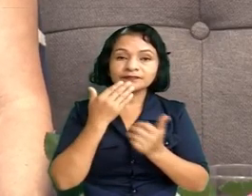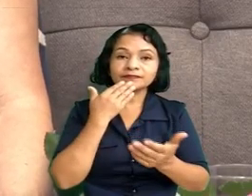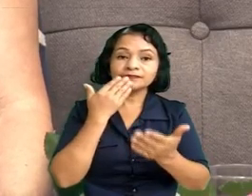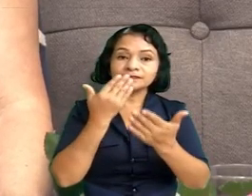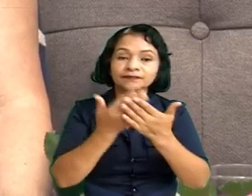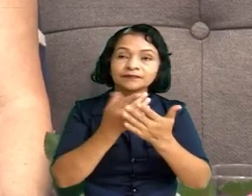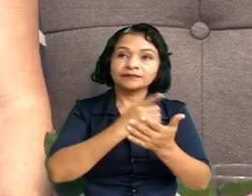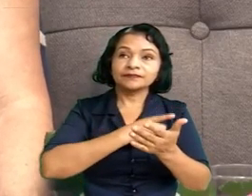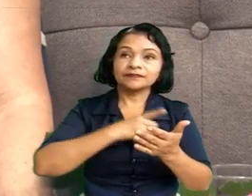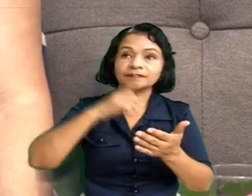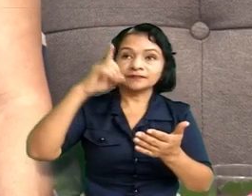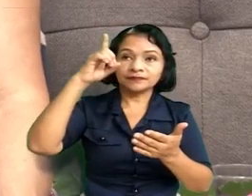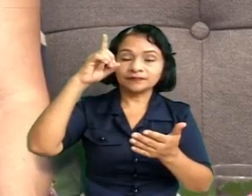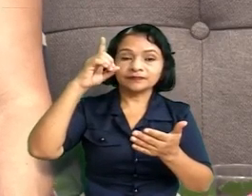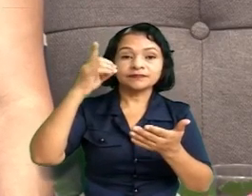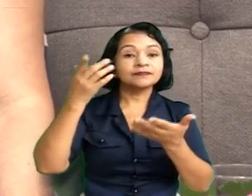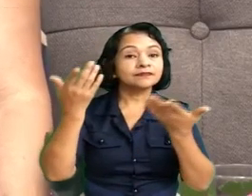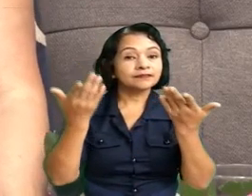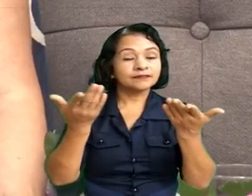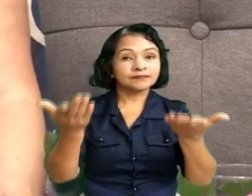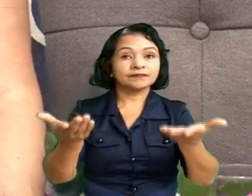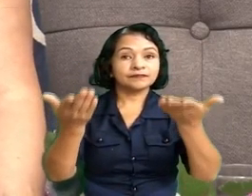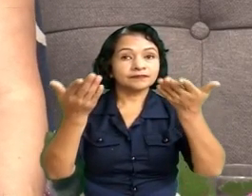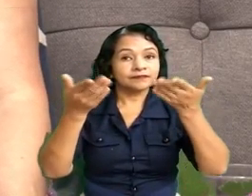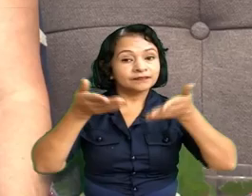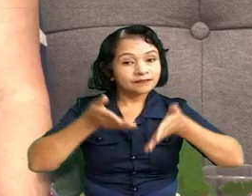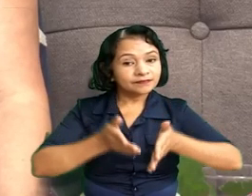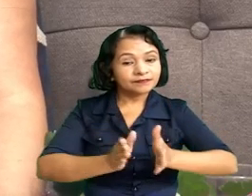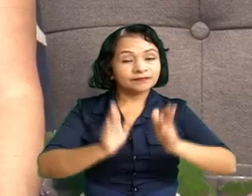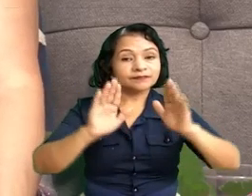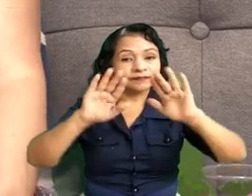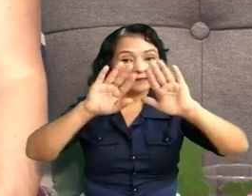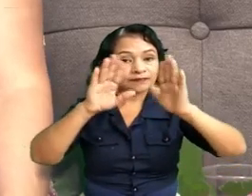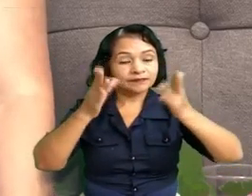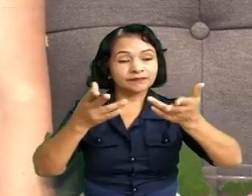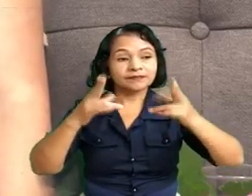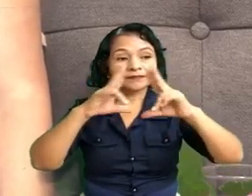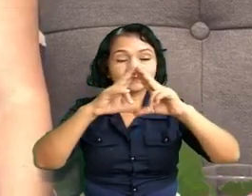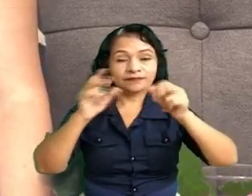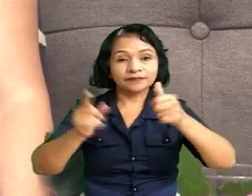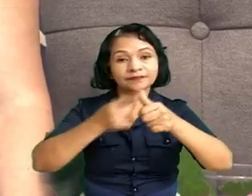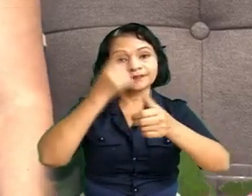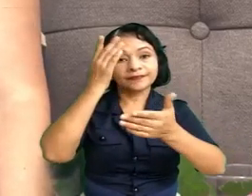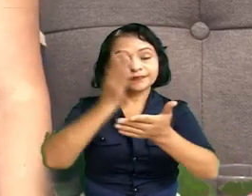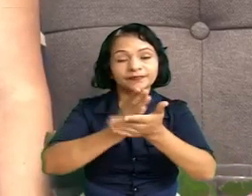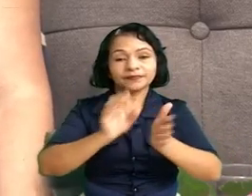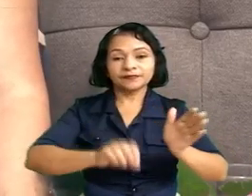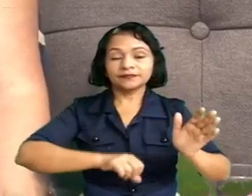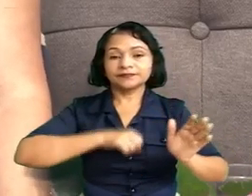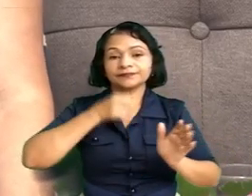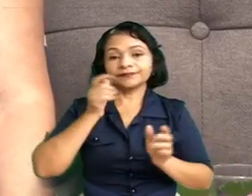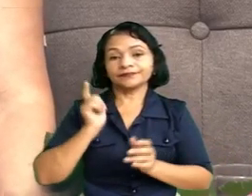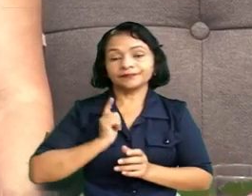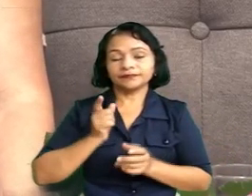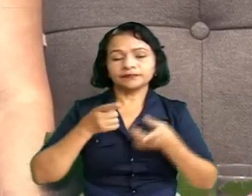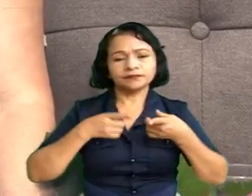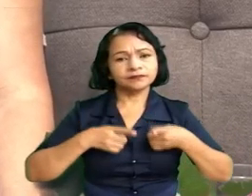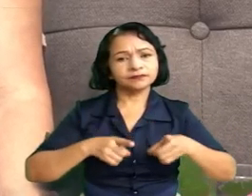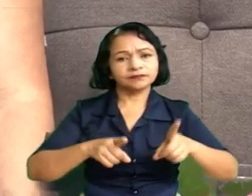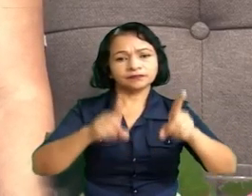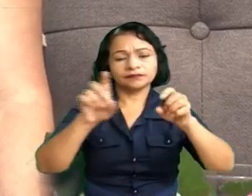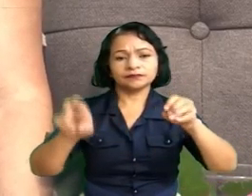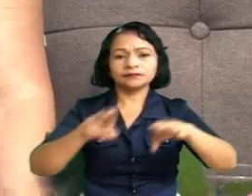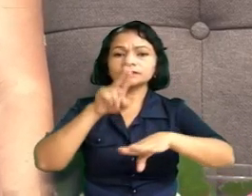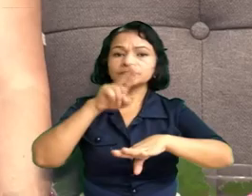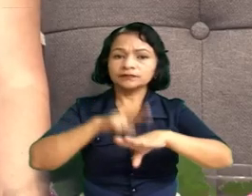agradecimiento a Dios por haber permitido que esta mujer naciera en esta tierra nicaragüense y nos permite este orgullo de dignidad